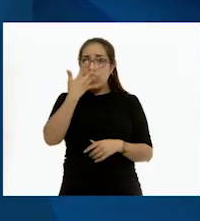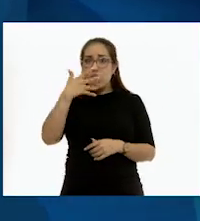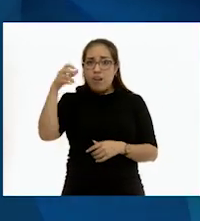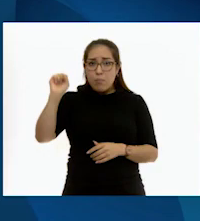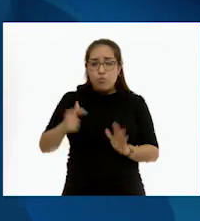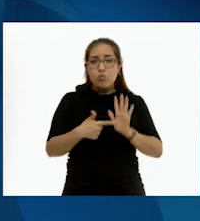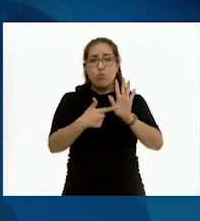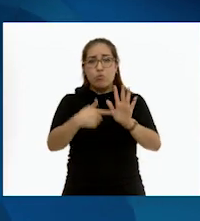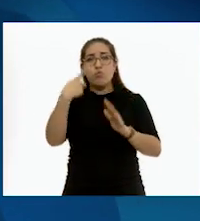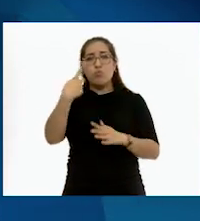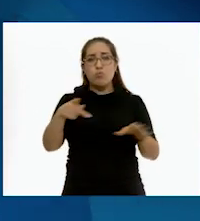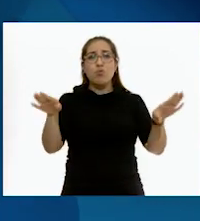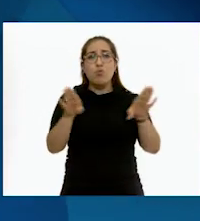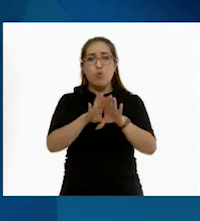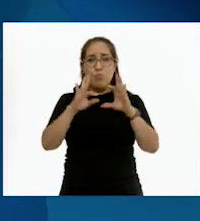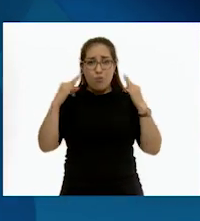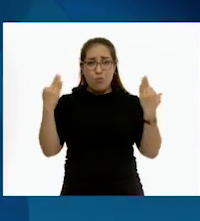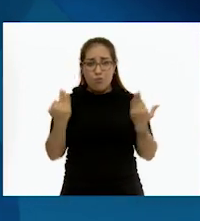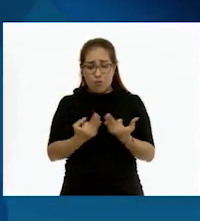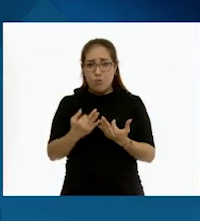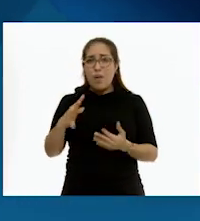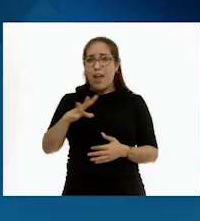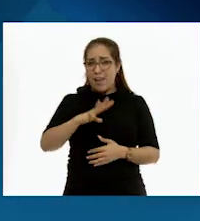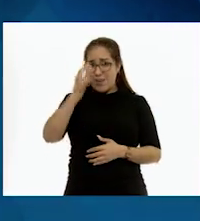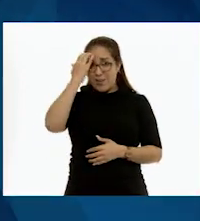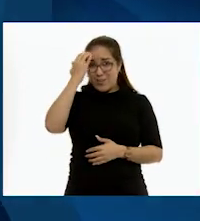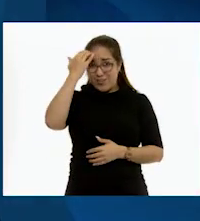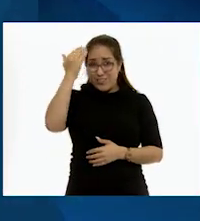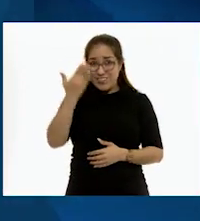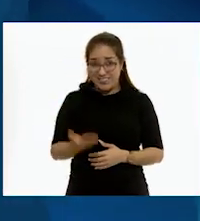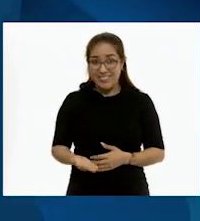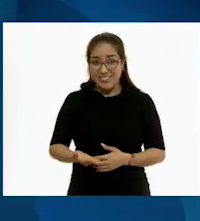el desarrollo de su técnica. ¿Pudimos conocer alguno de ellos?